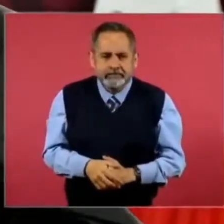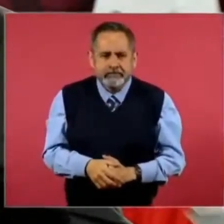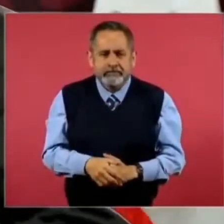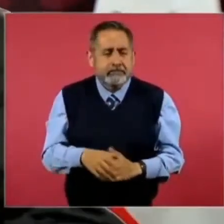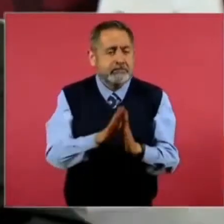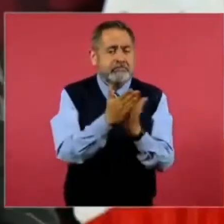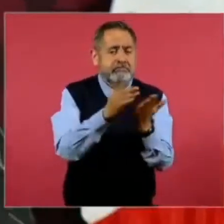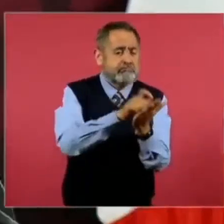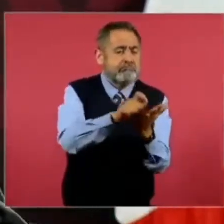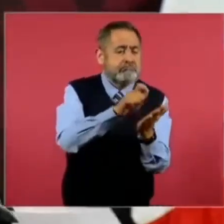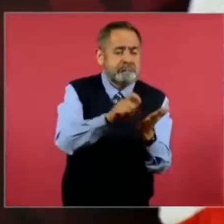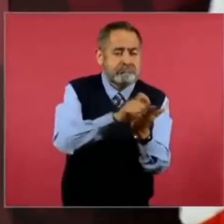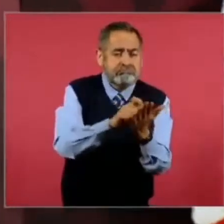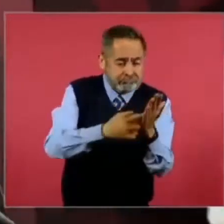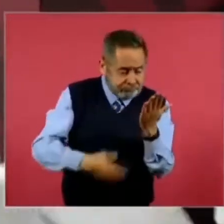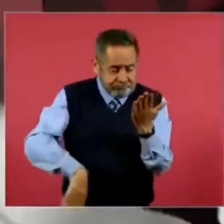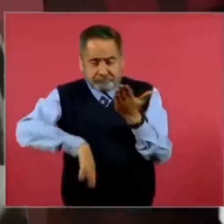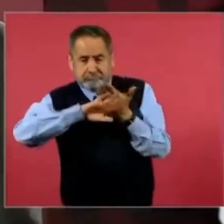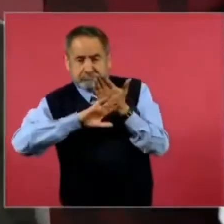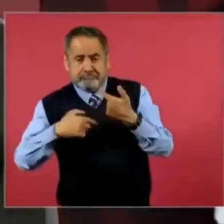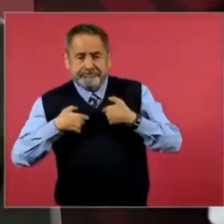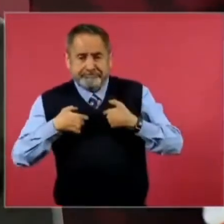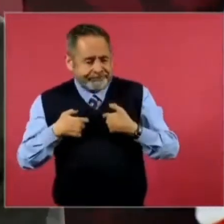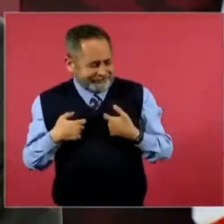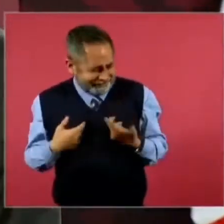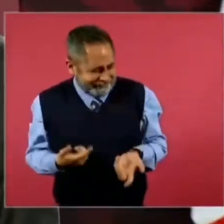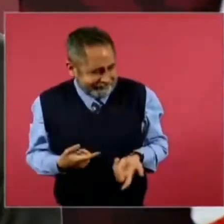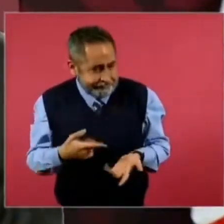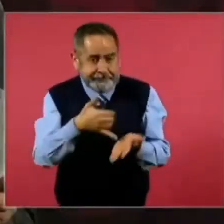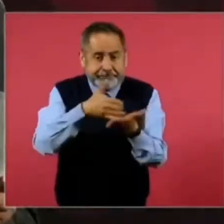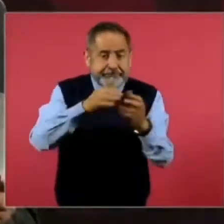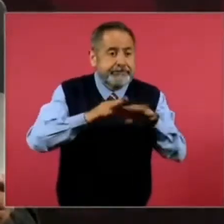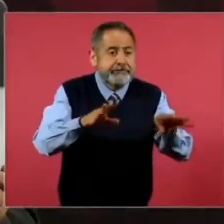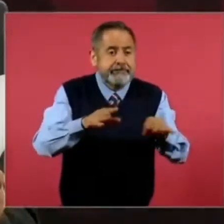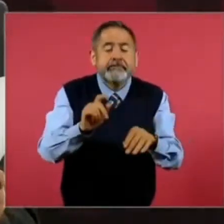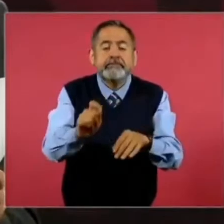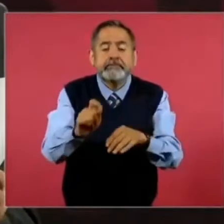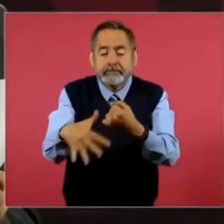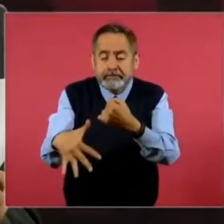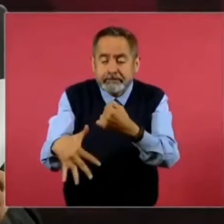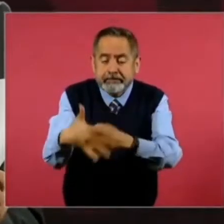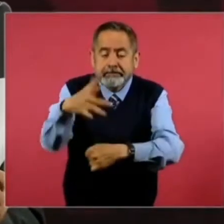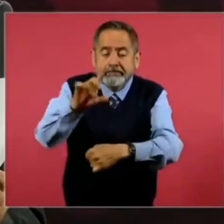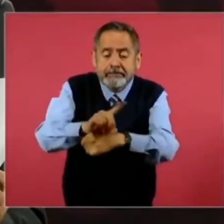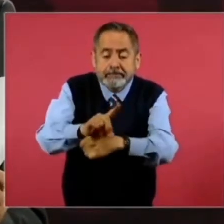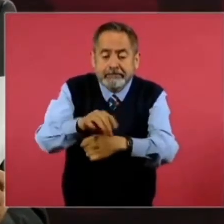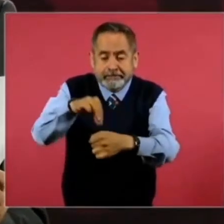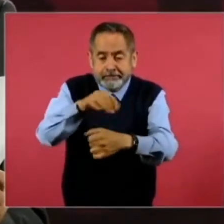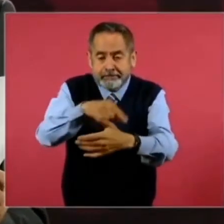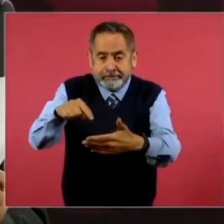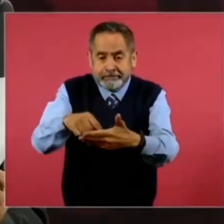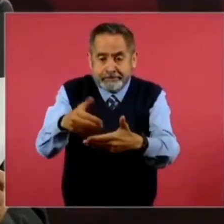Escribió un libro en contra mía que publicó 15 días antes de la elección,